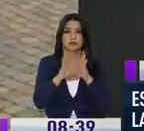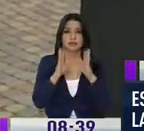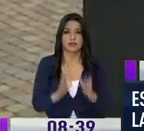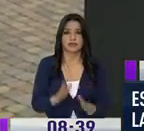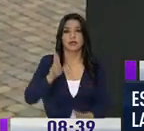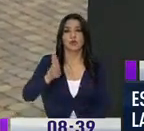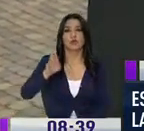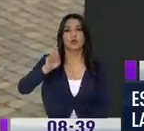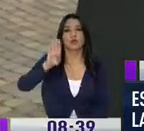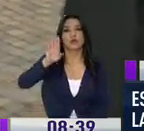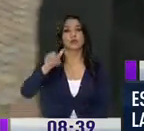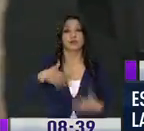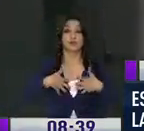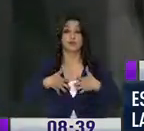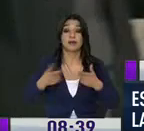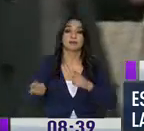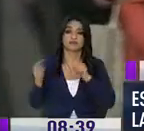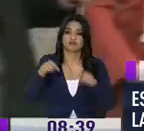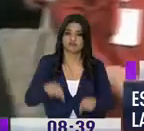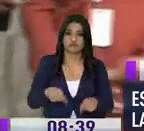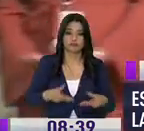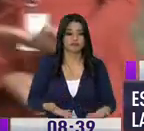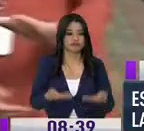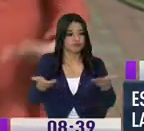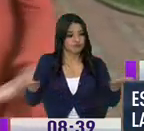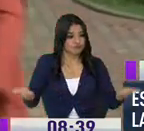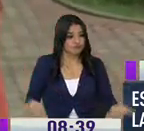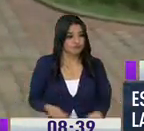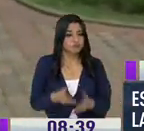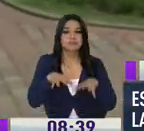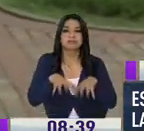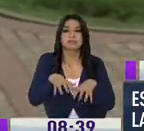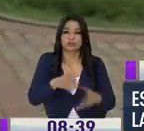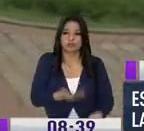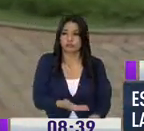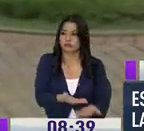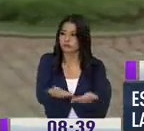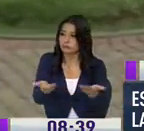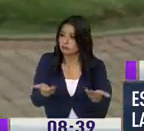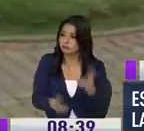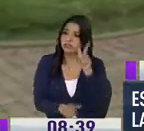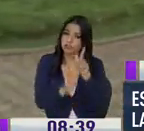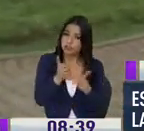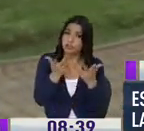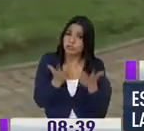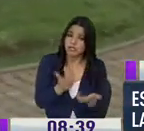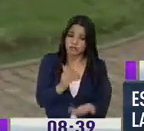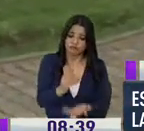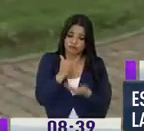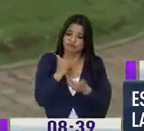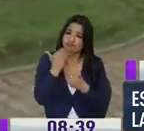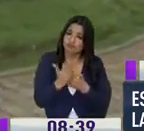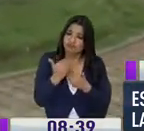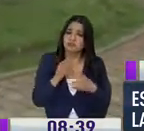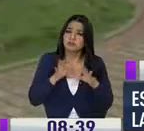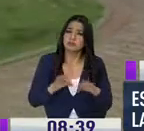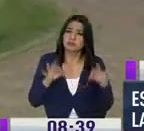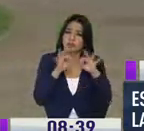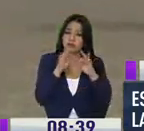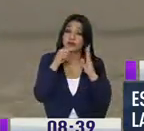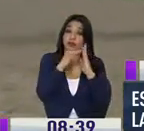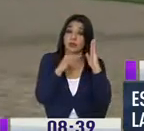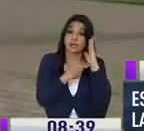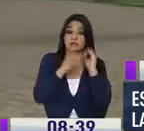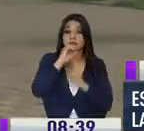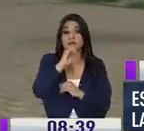Urban Animal que van a estar aquí, van a poner en conciencia y en conocimiento de toda la ciudadanía sobre la ordenanza 001 de la